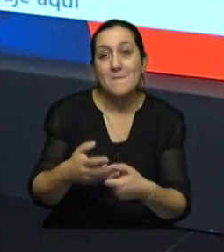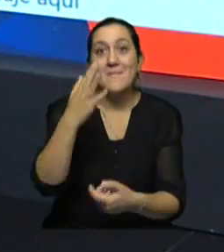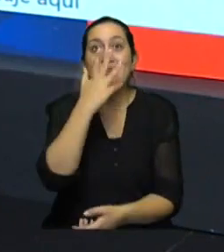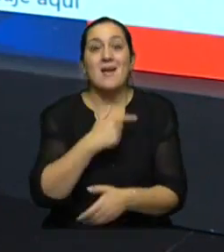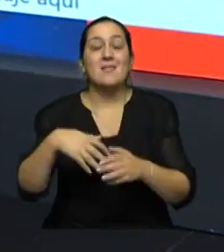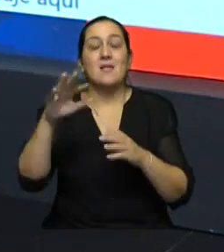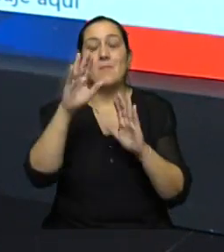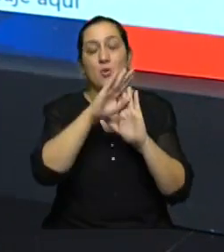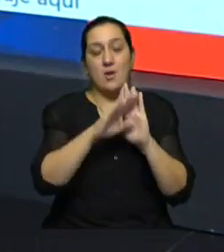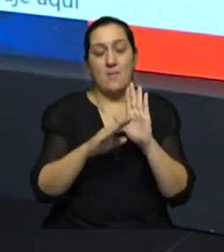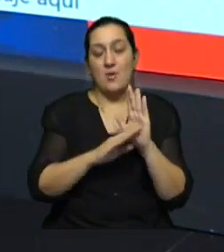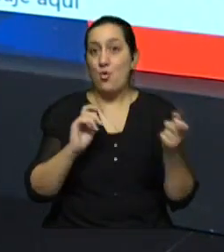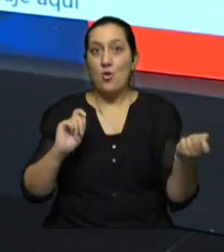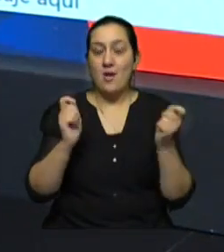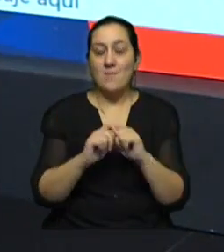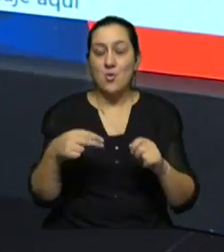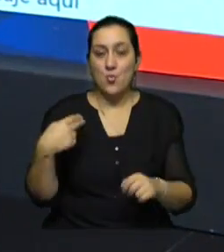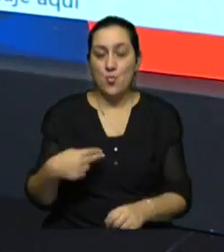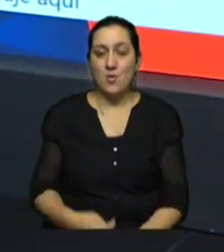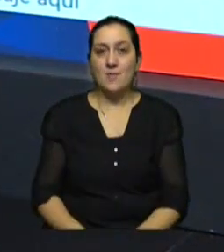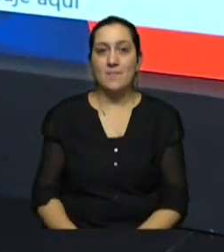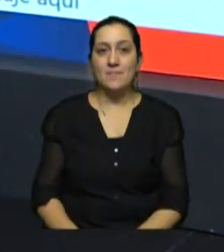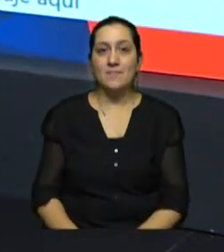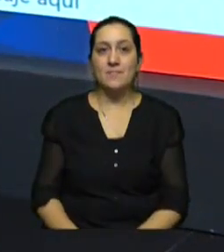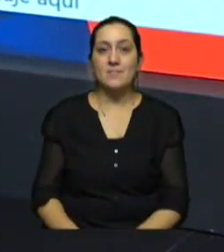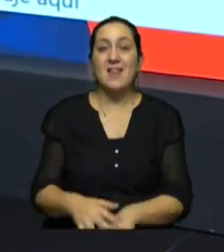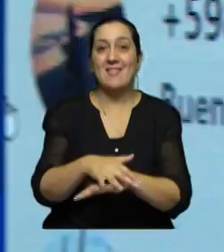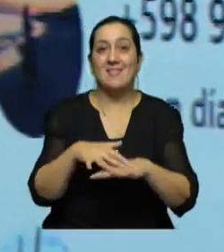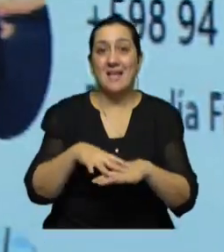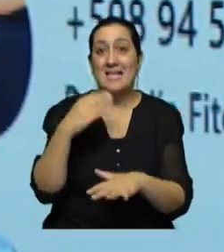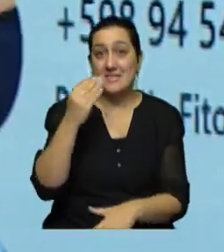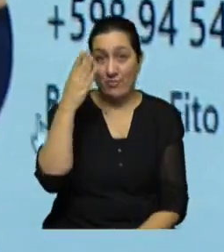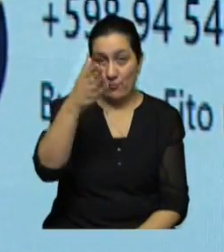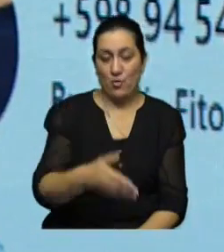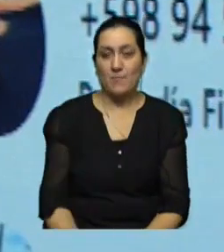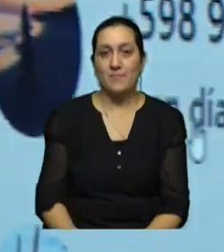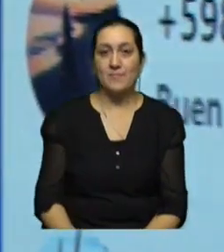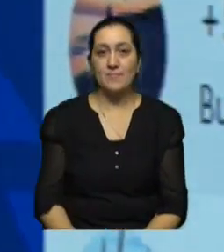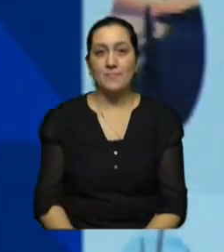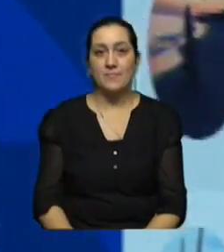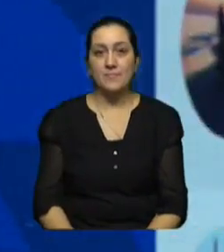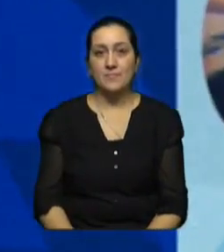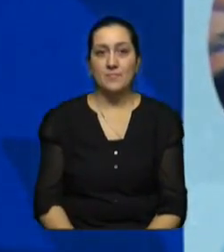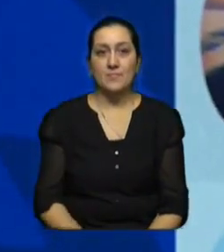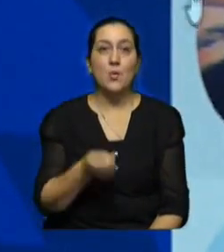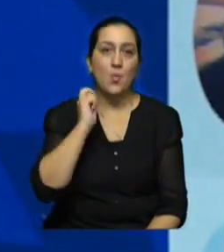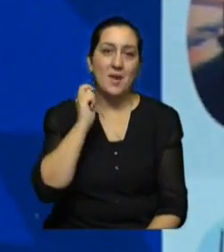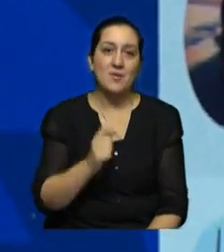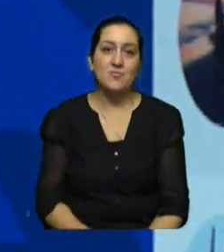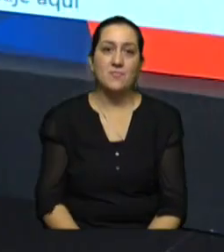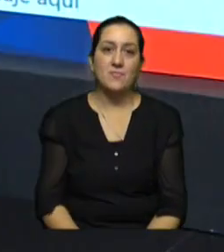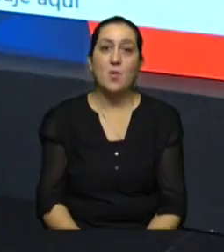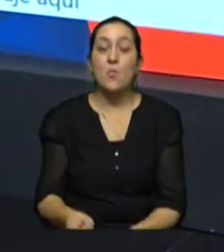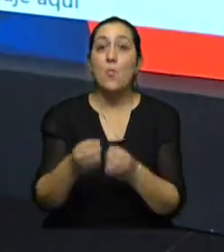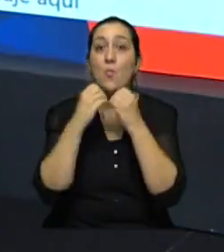nunca. Besotes grandes de Martín y Sofía. De Tres Ombúes, La Teja. El sábado voy a estar por ahí. en el Teja. Voy a ir a mi cumpleaños. Buen